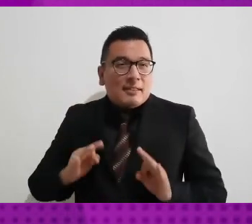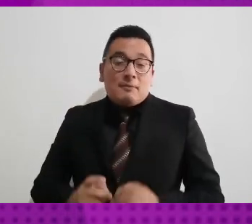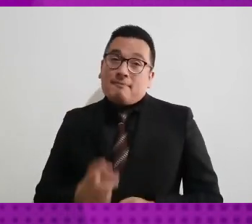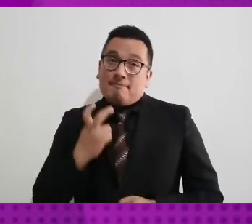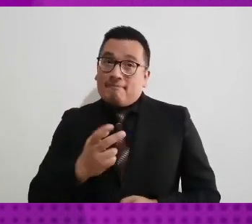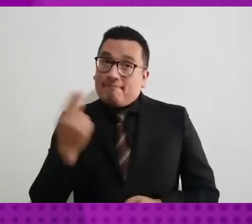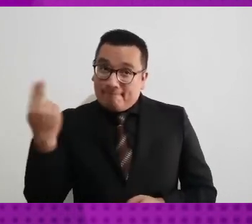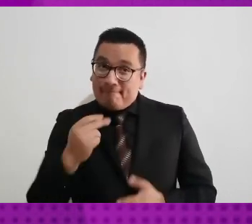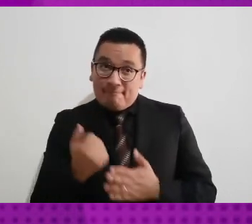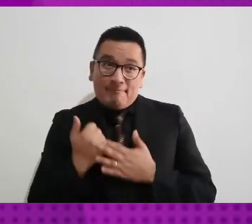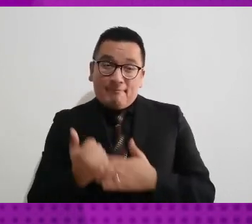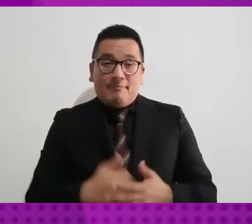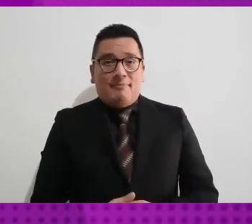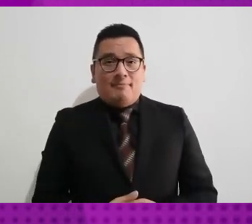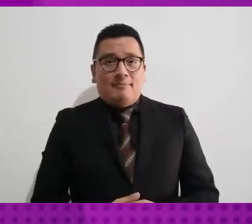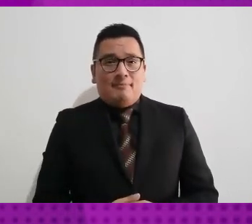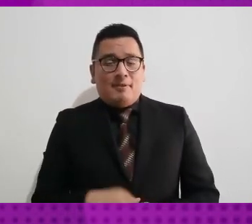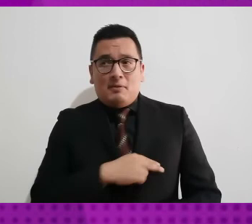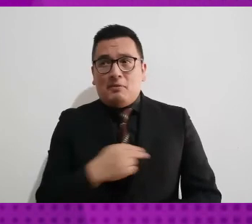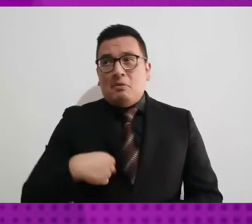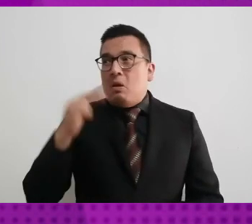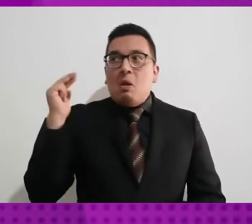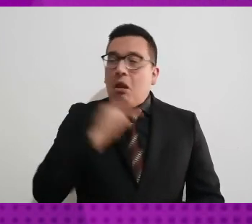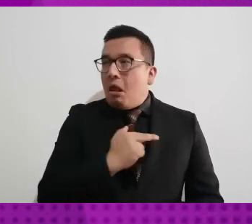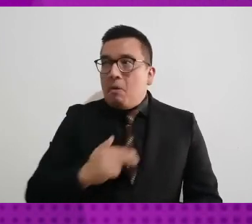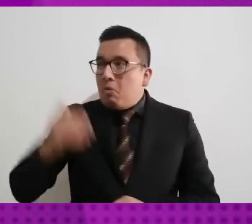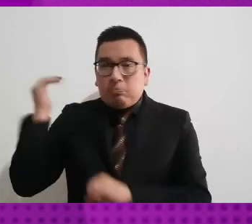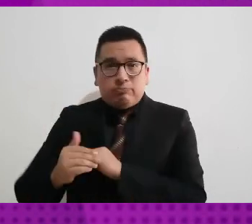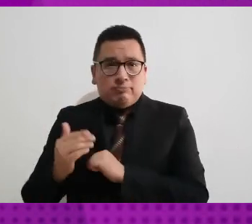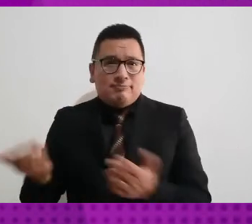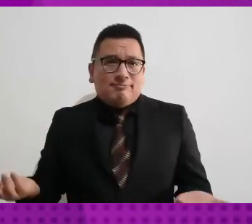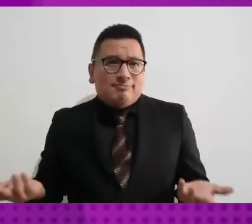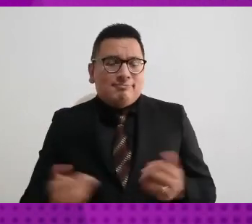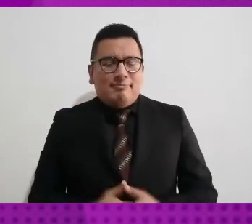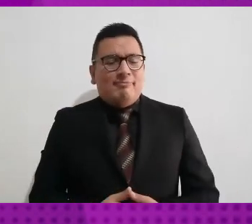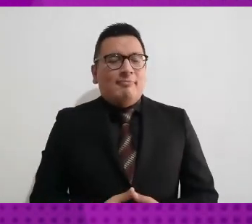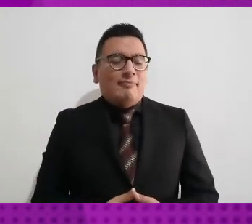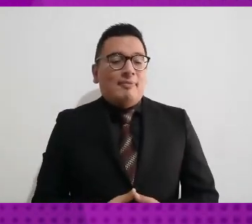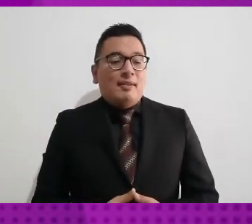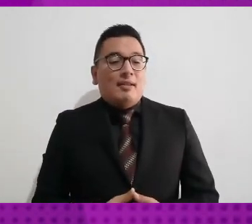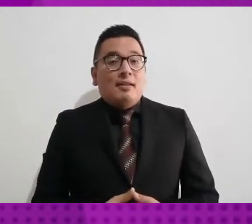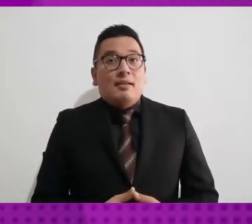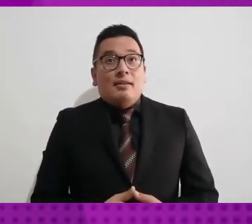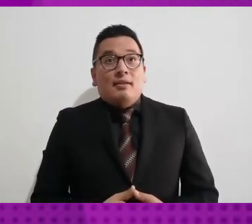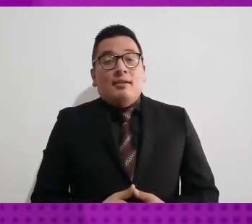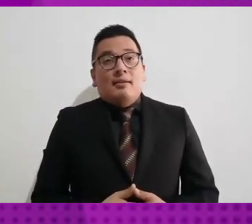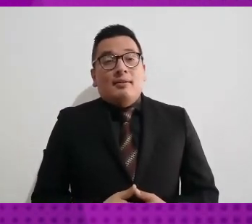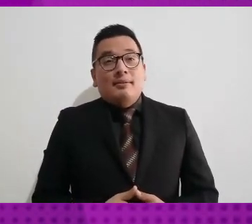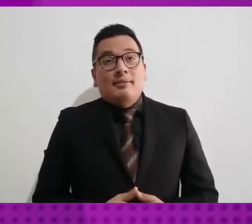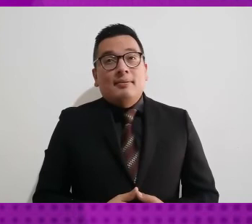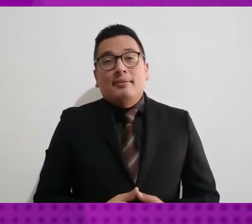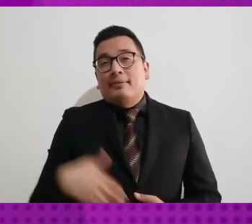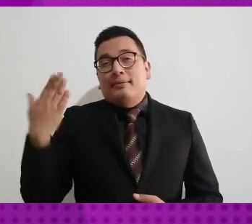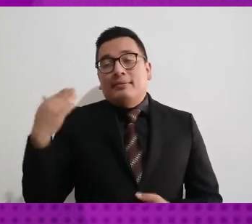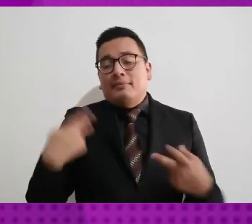trabajar. No podemos tapar el sol con un dedo. Hubieron muchos señalamientos de que grupos fácticos,